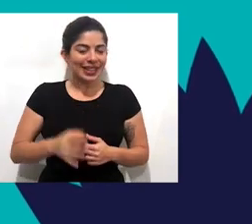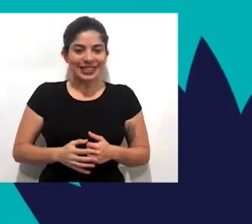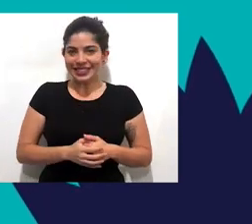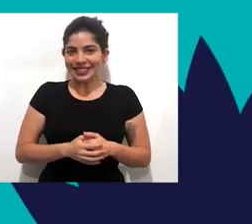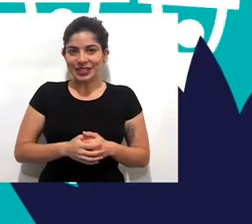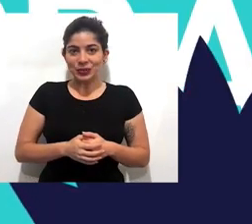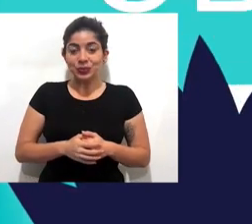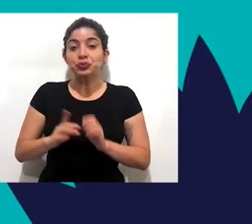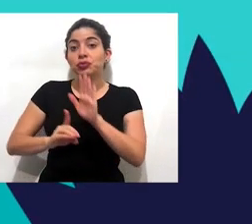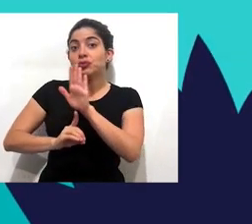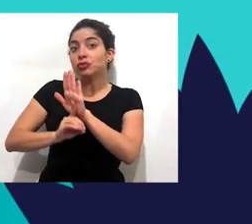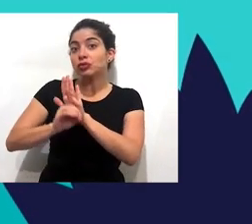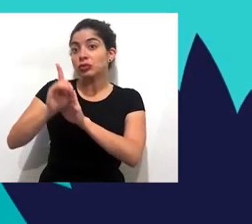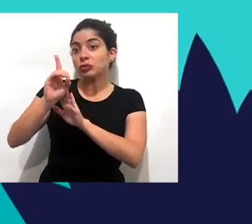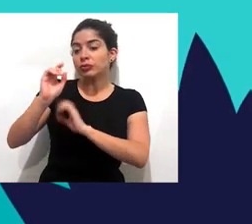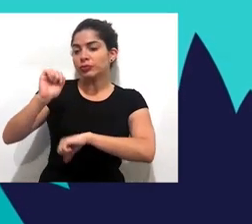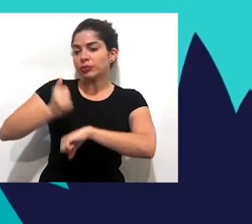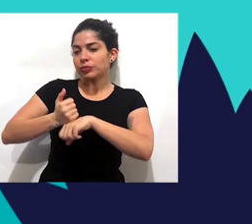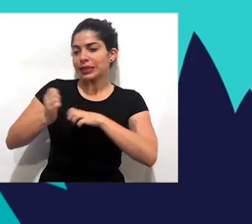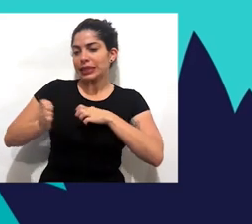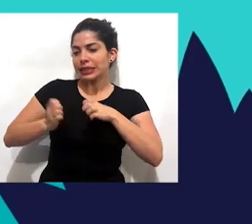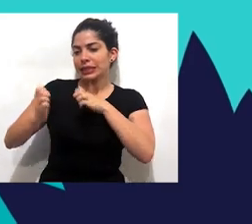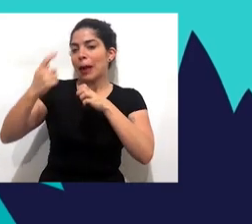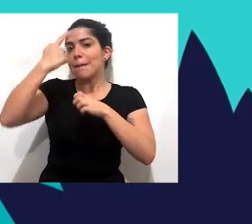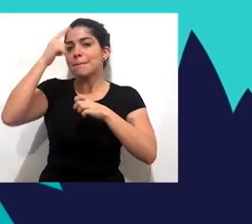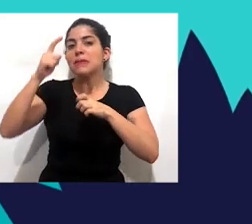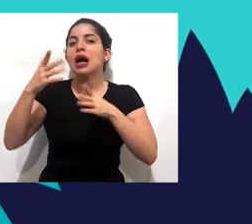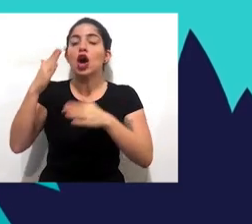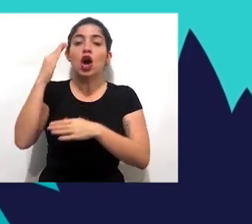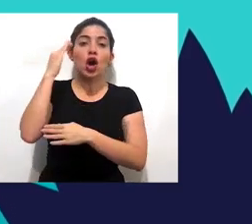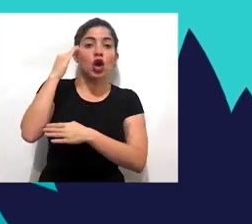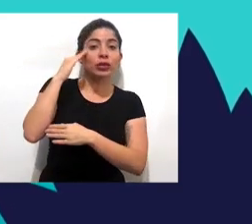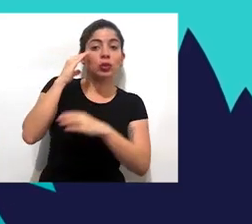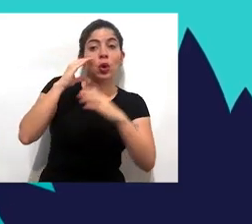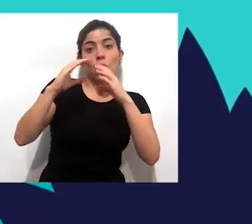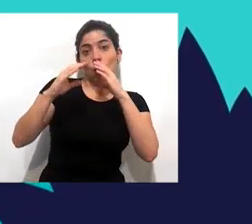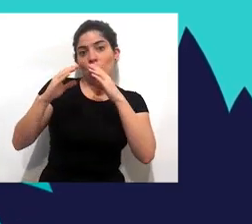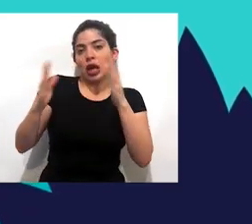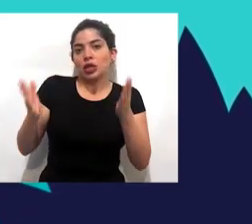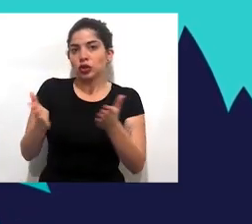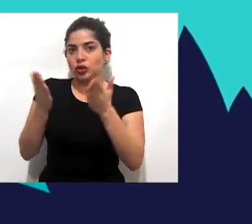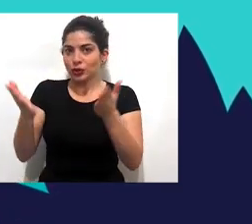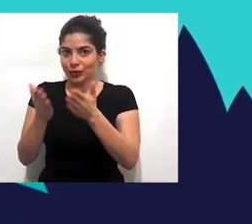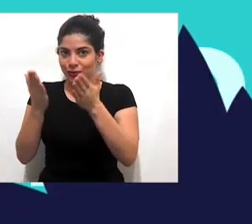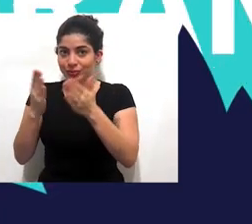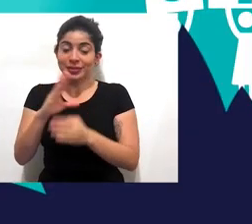de las mujeres, desarrollar una estrategia para la gestión del conocimiento y la